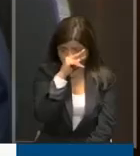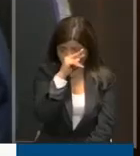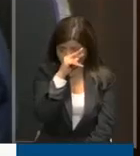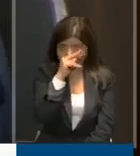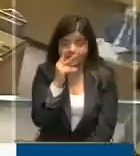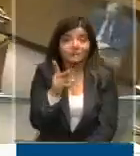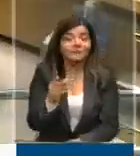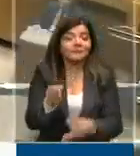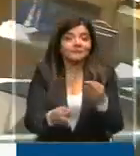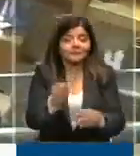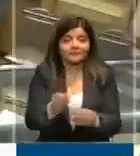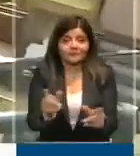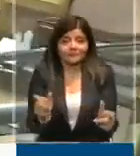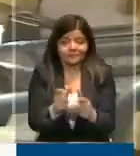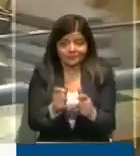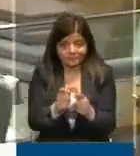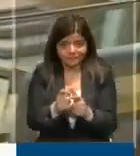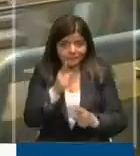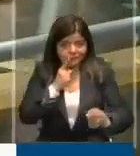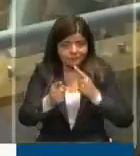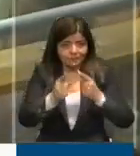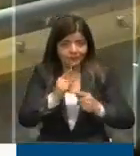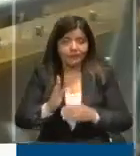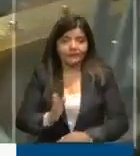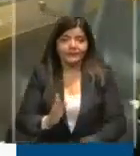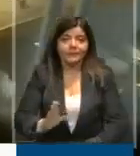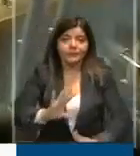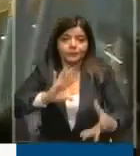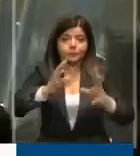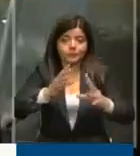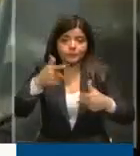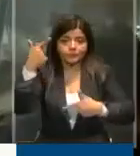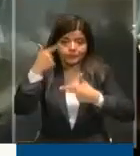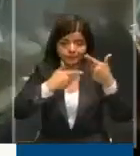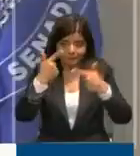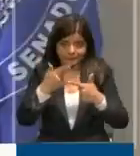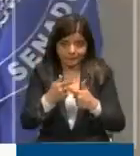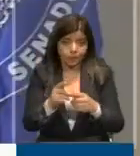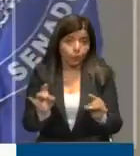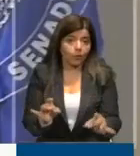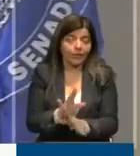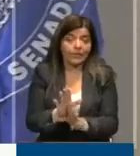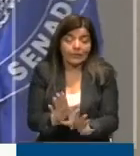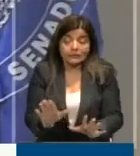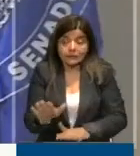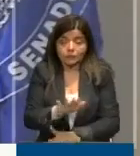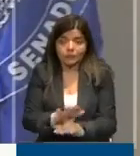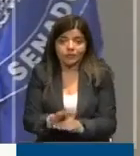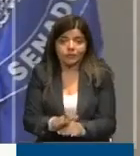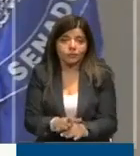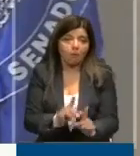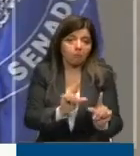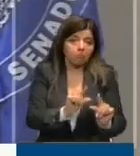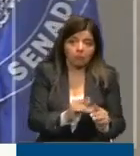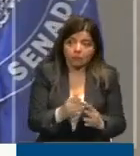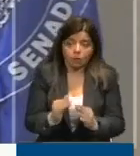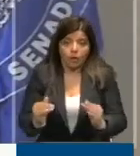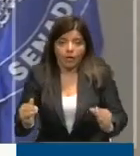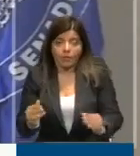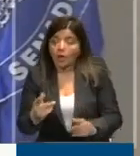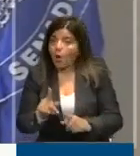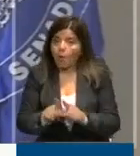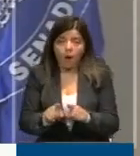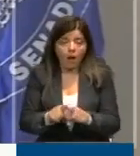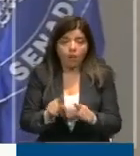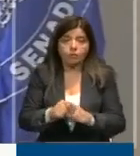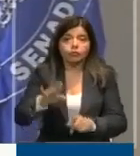en el Consejo. La discusión continúa en el mundo político. En cualquier caso, por chico que sea, vamos a llamar